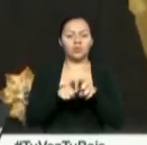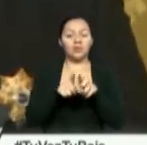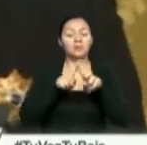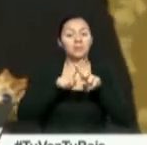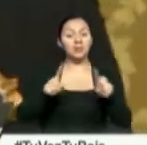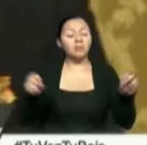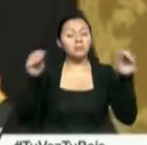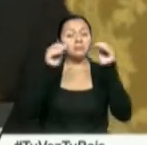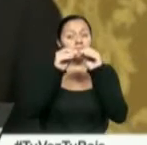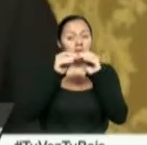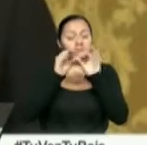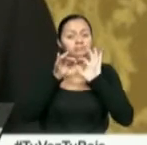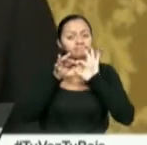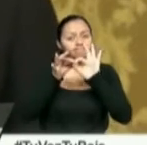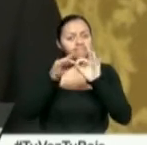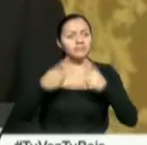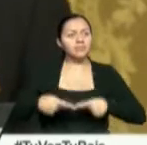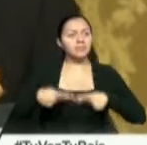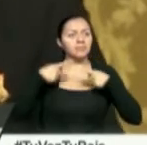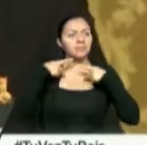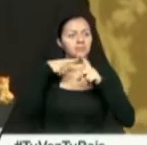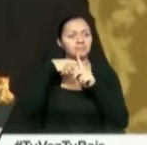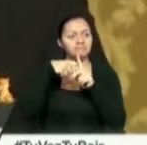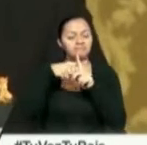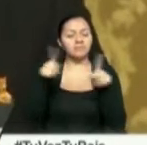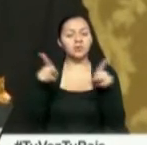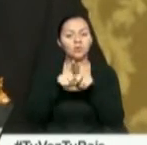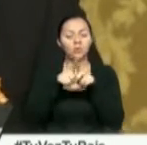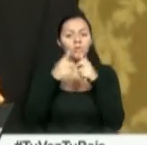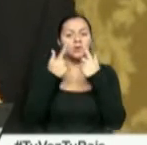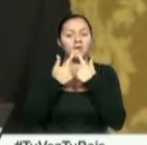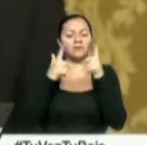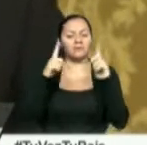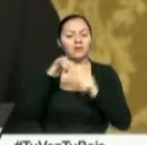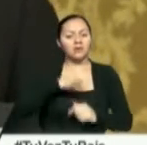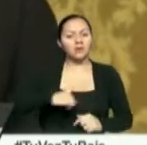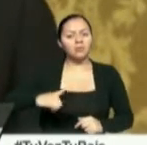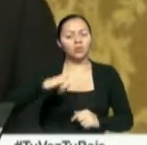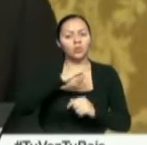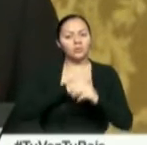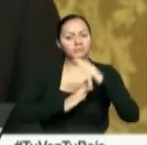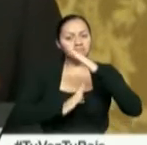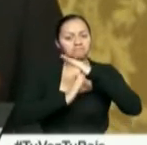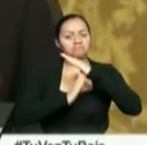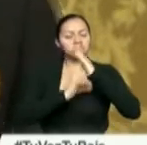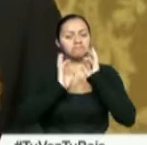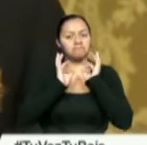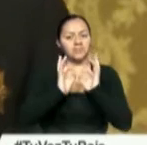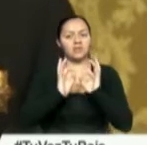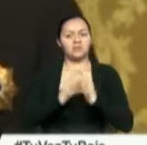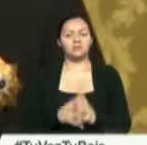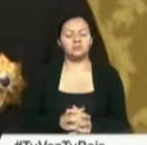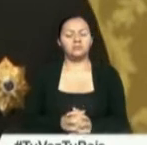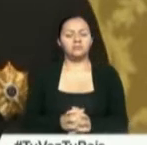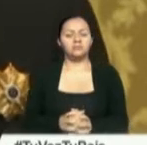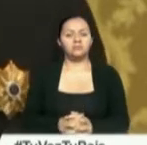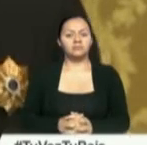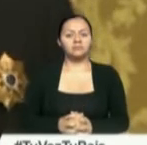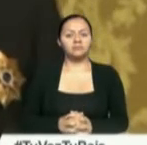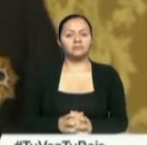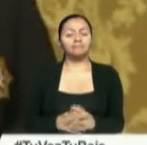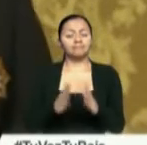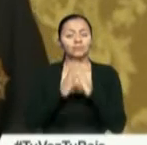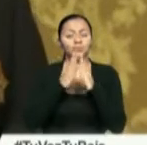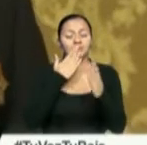también la consecución de una vida digna de la verdadera libertad con democracia en paz muchas